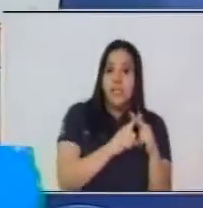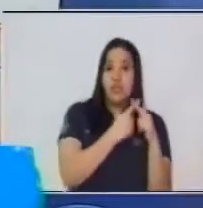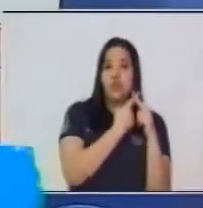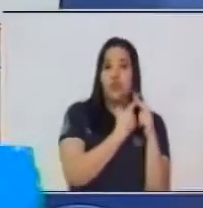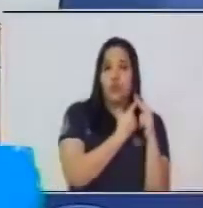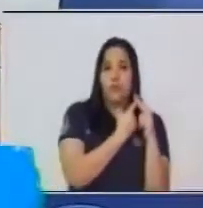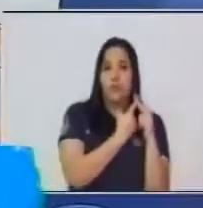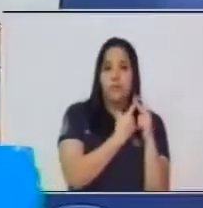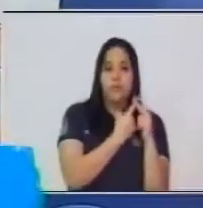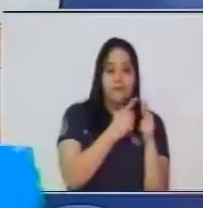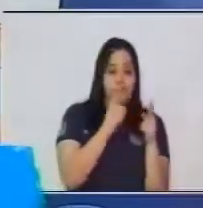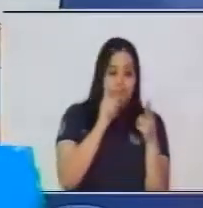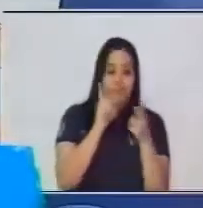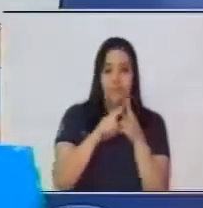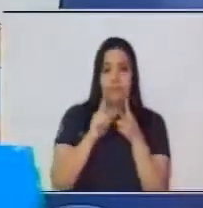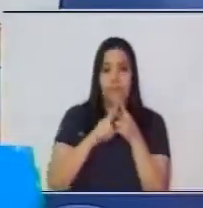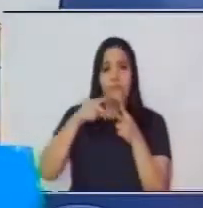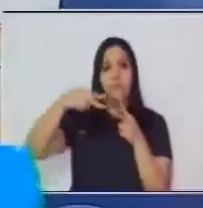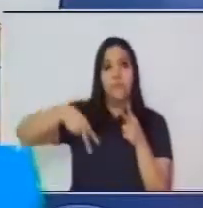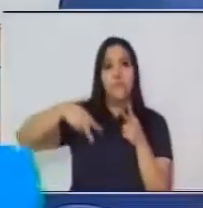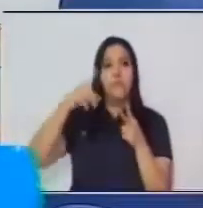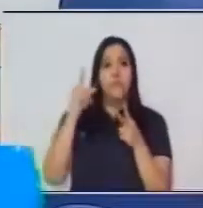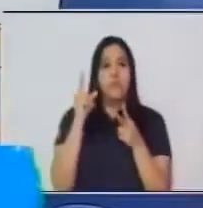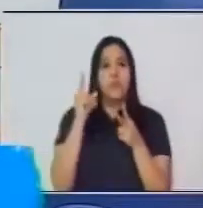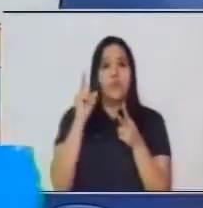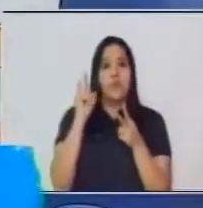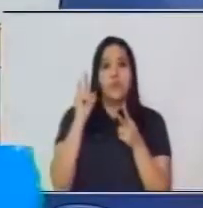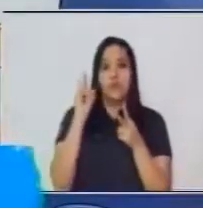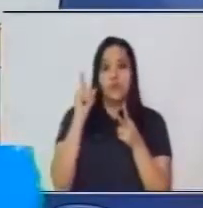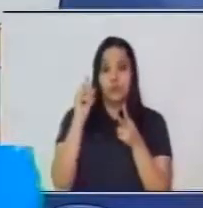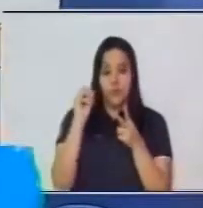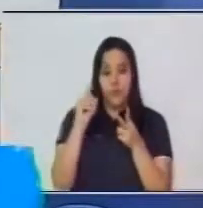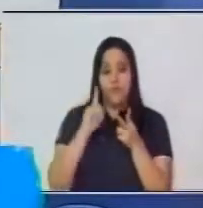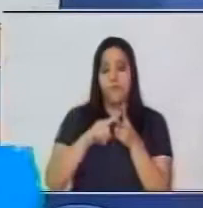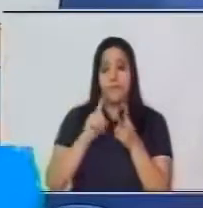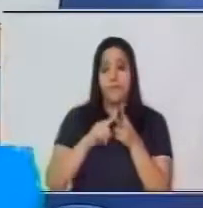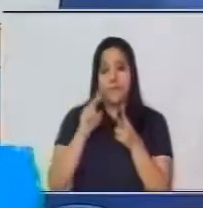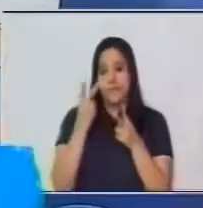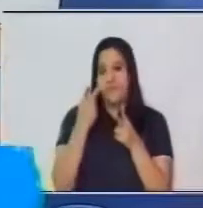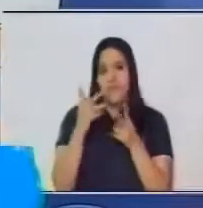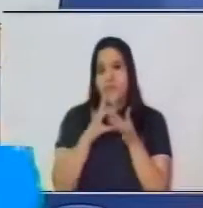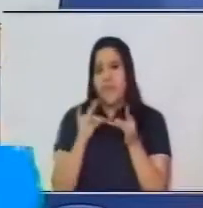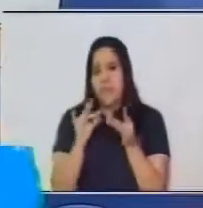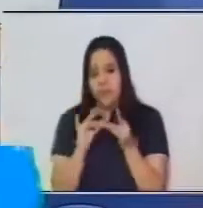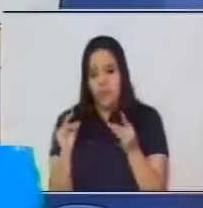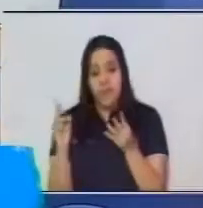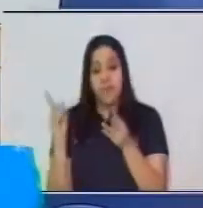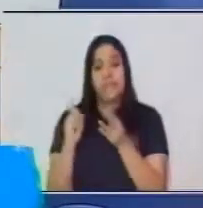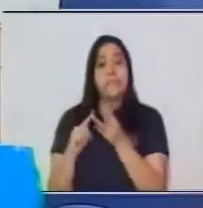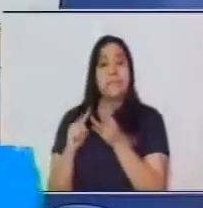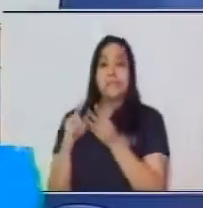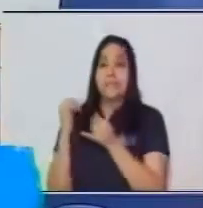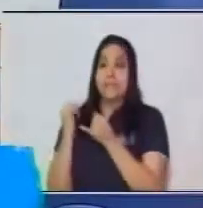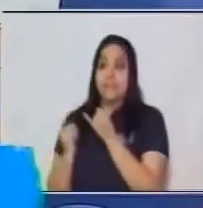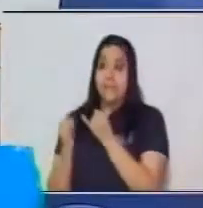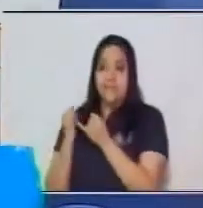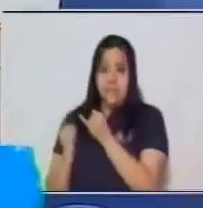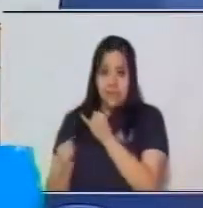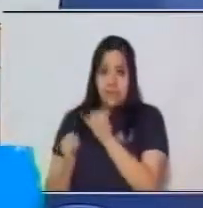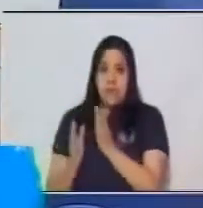un nudo, que es la viñeta 2, y el desenlace, que es la viñeta 3. Ahora el reto también